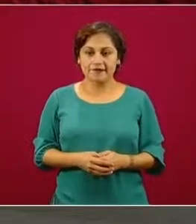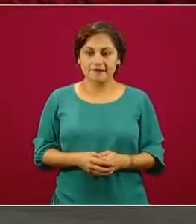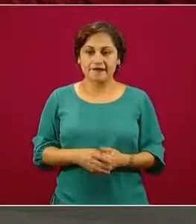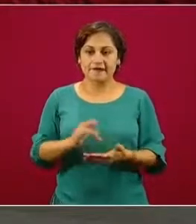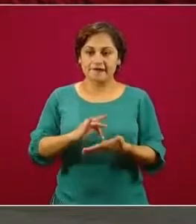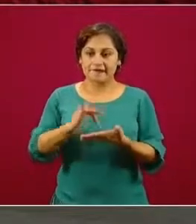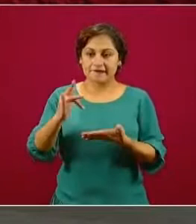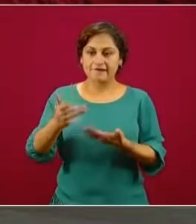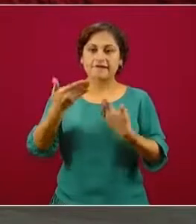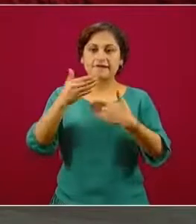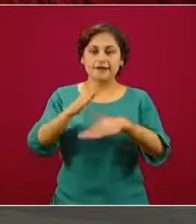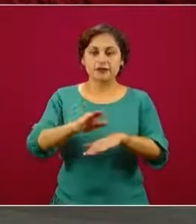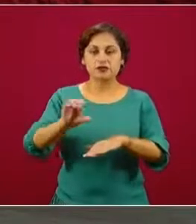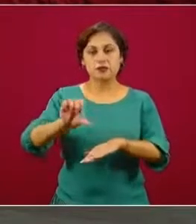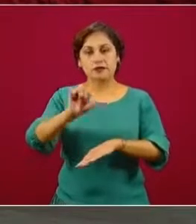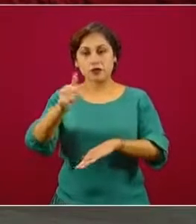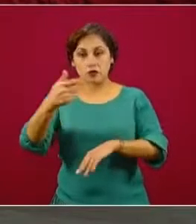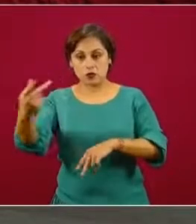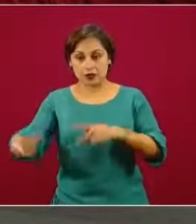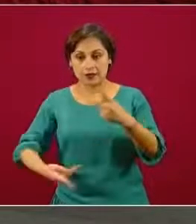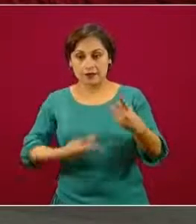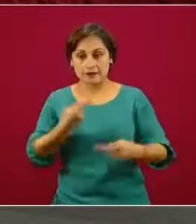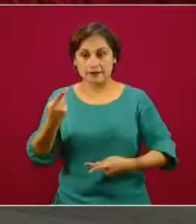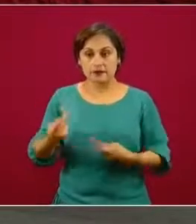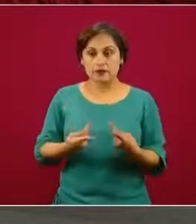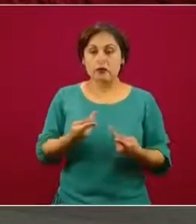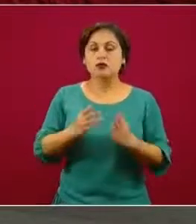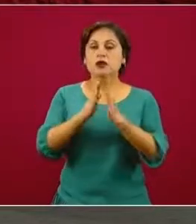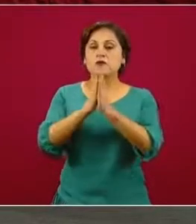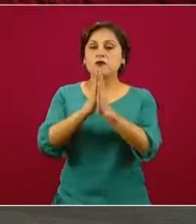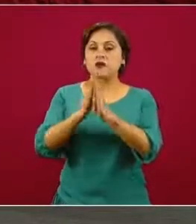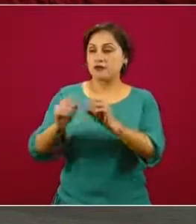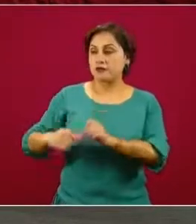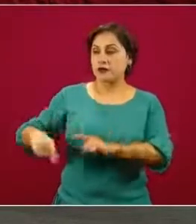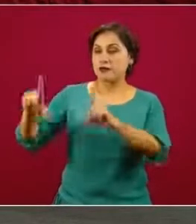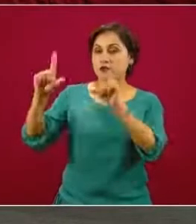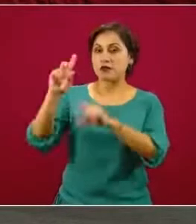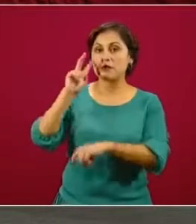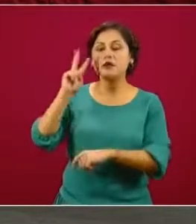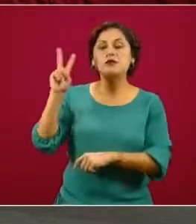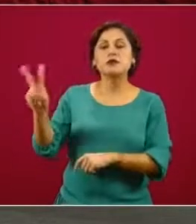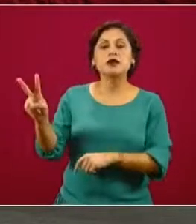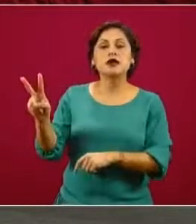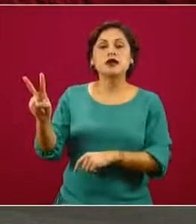Respecto a la otra pregunta, les pido si pudiéramos proyectar el sitio de internet